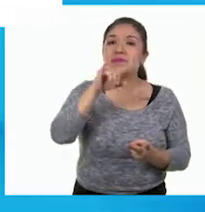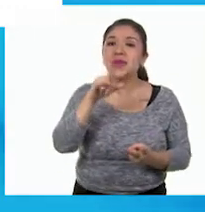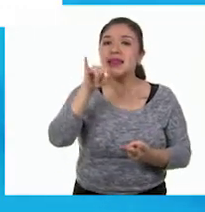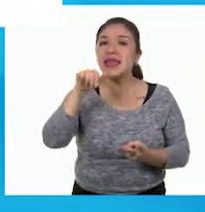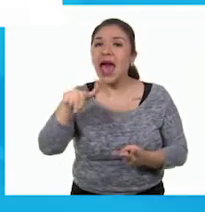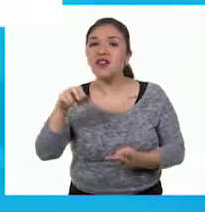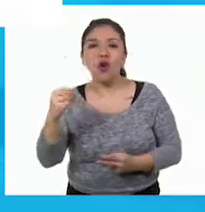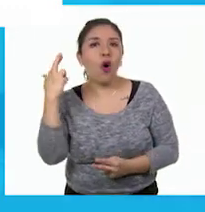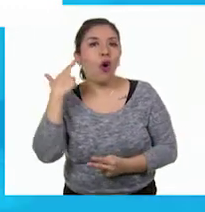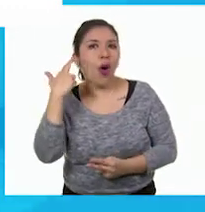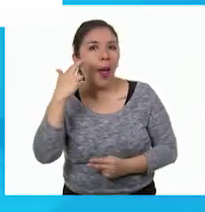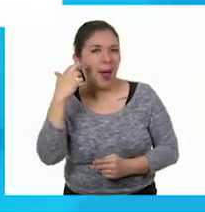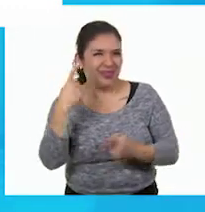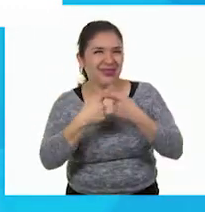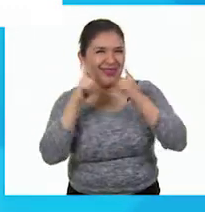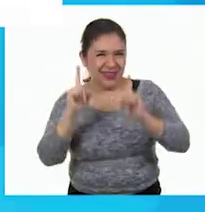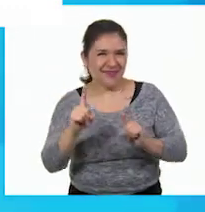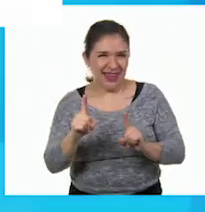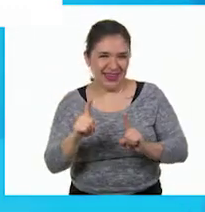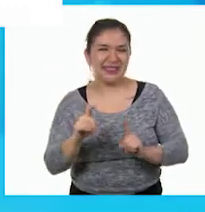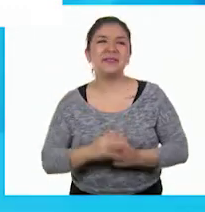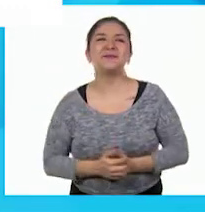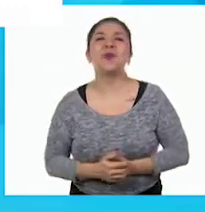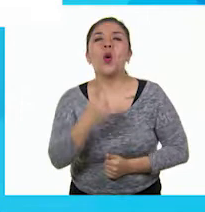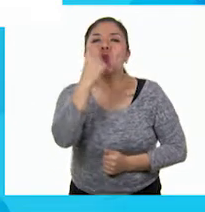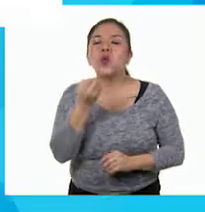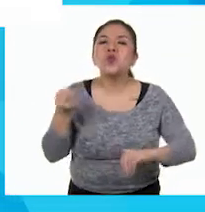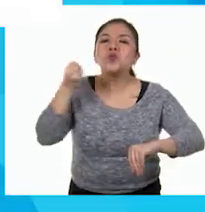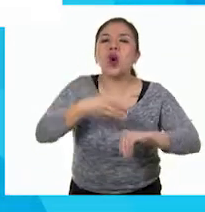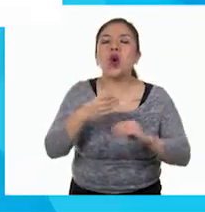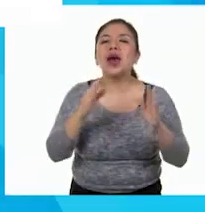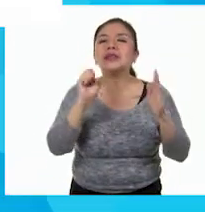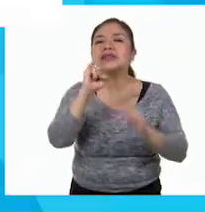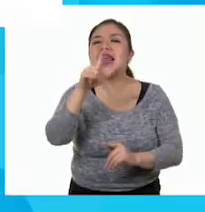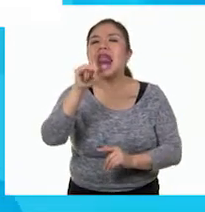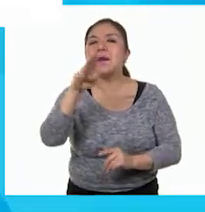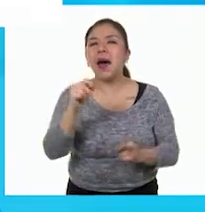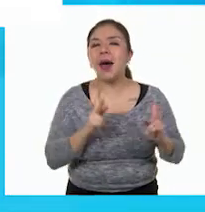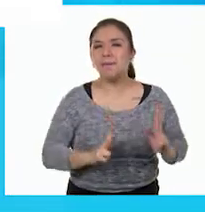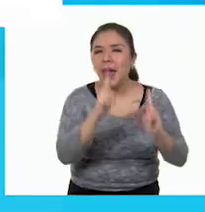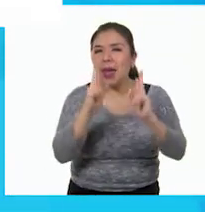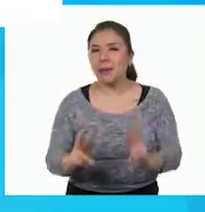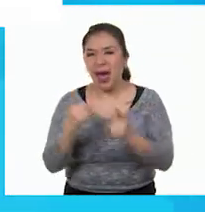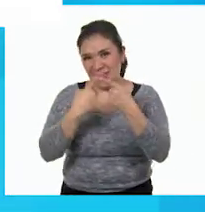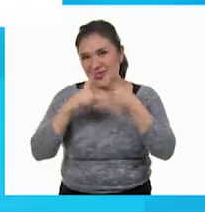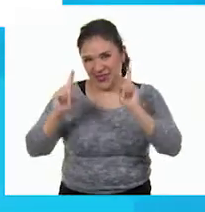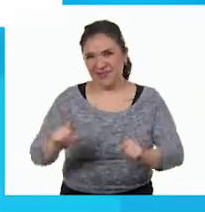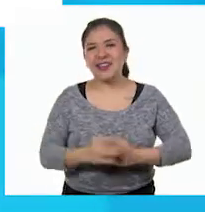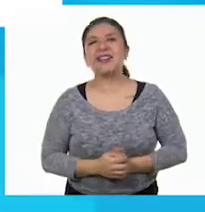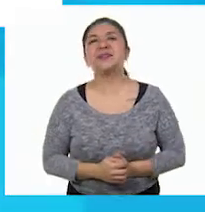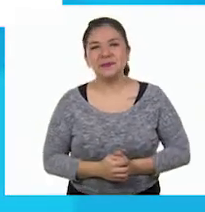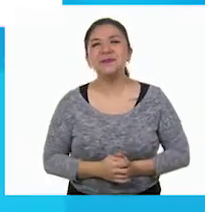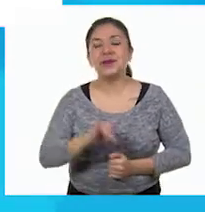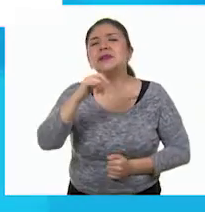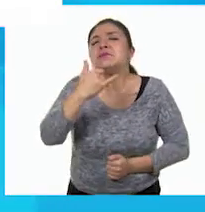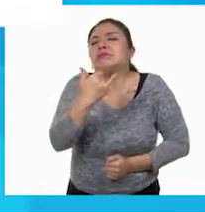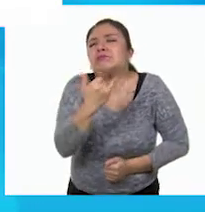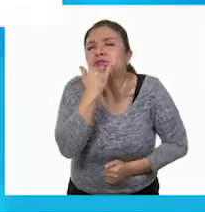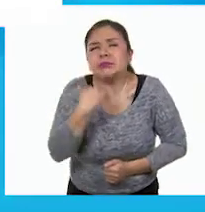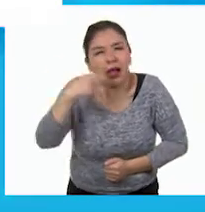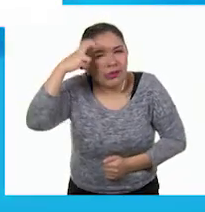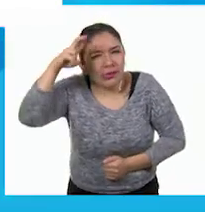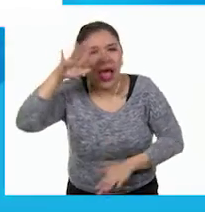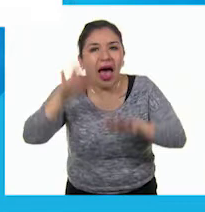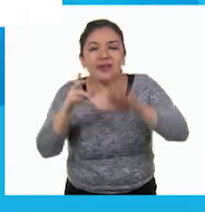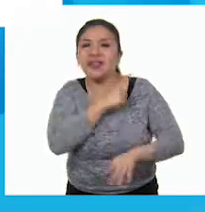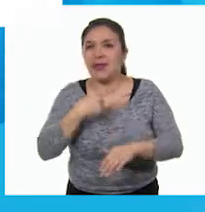Emiliano. Tiene una sílaba más. Tiene una sílaba más, pero empiezan con la misma letra. Muy bien. Entonces, muy bien. Perdóname, Emiliano, es que a veces yo